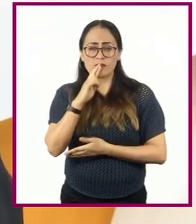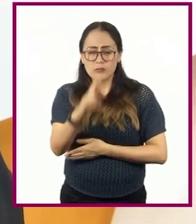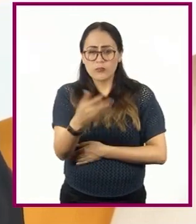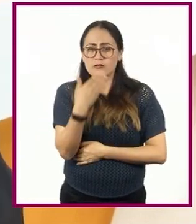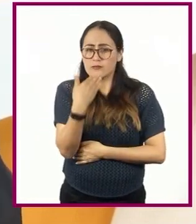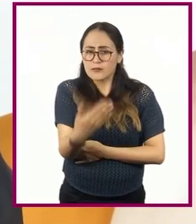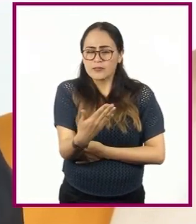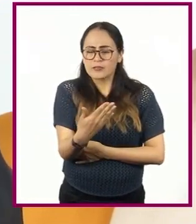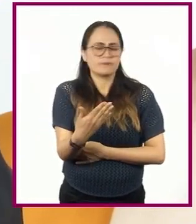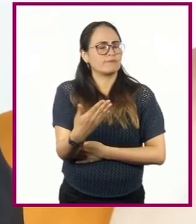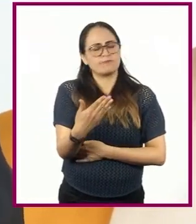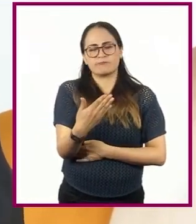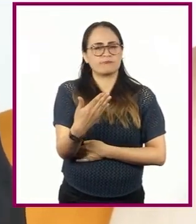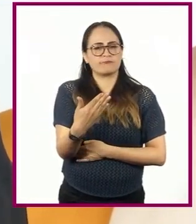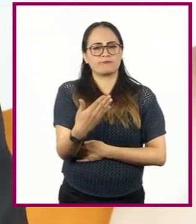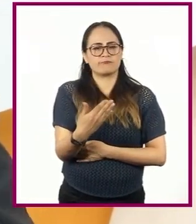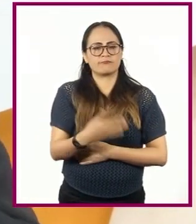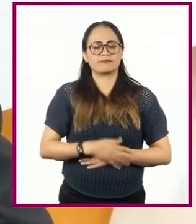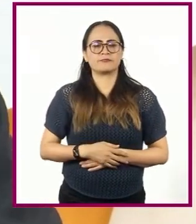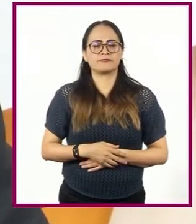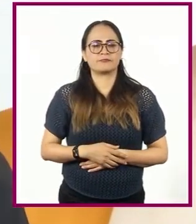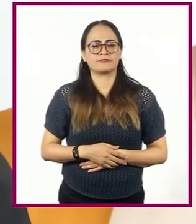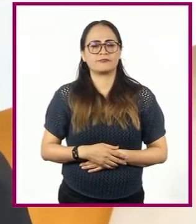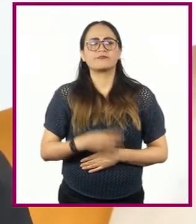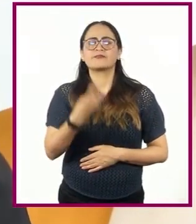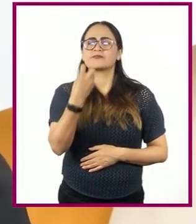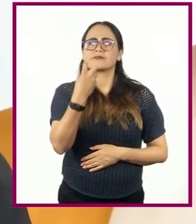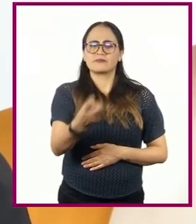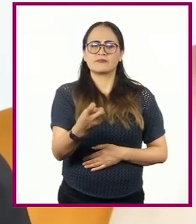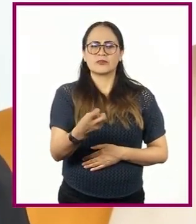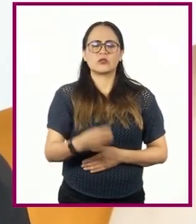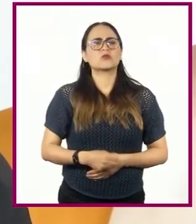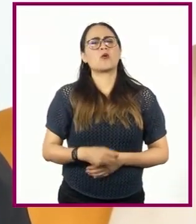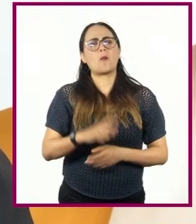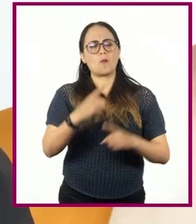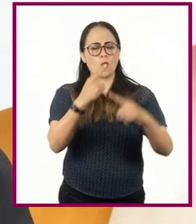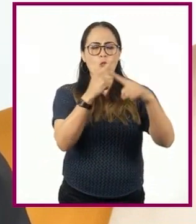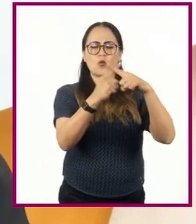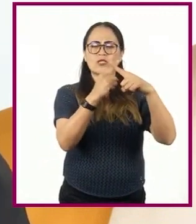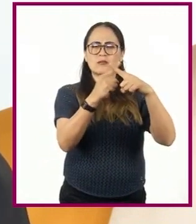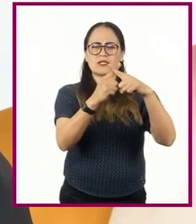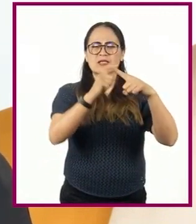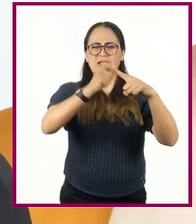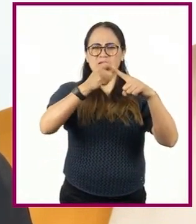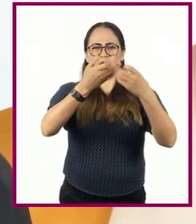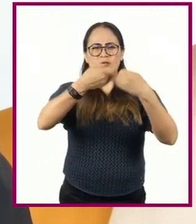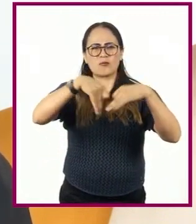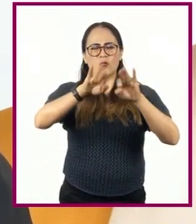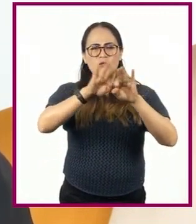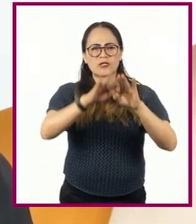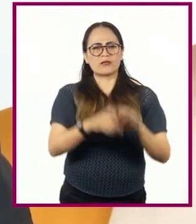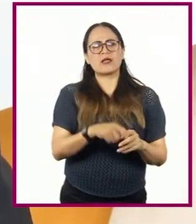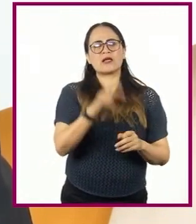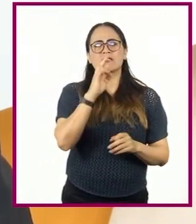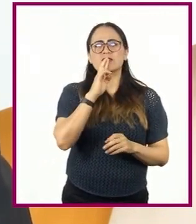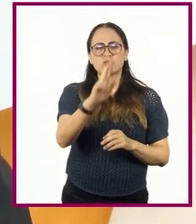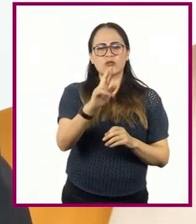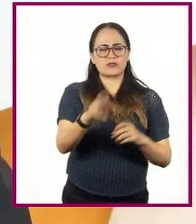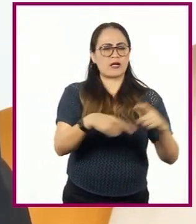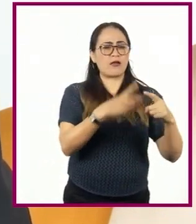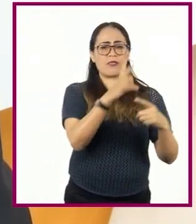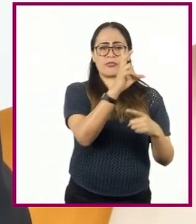correcto. Esto tiene que ver con el significado de la multiplicación. El producto de multiplicar